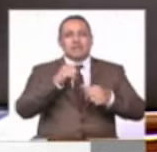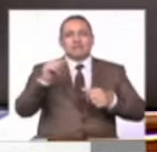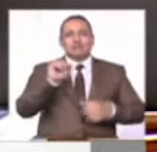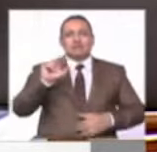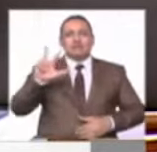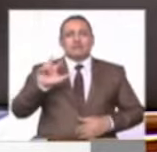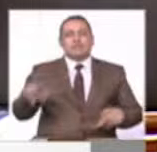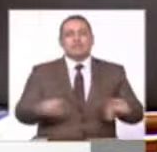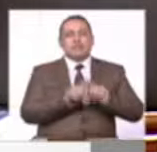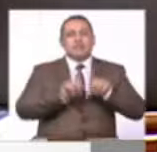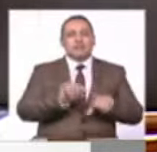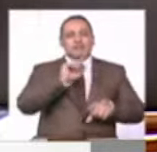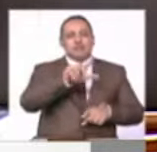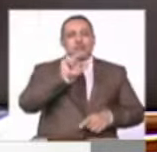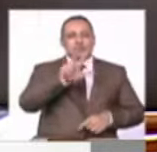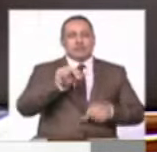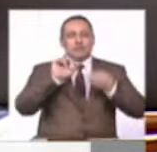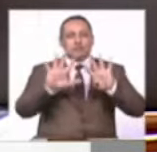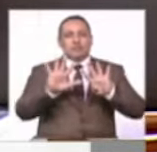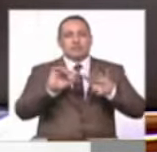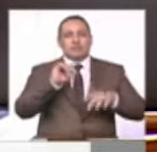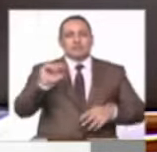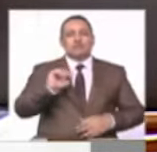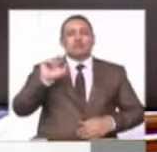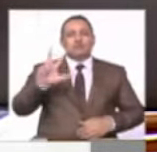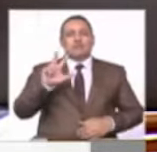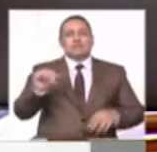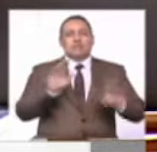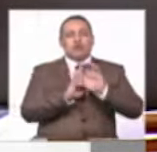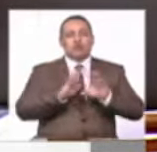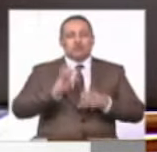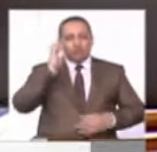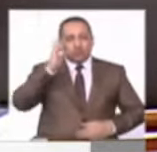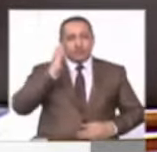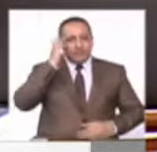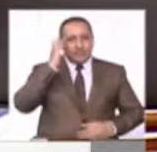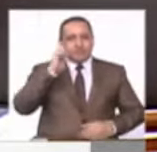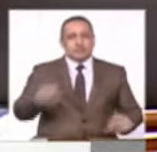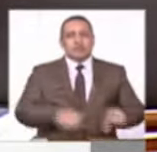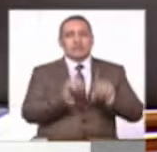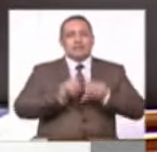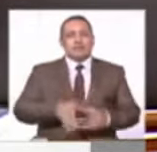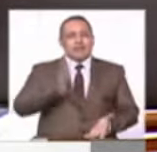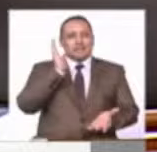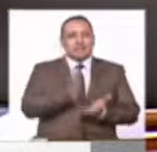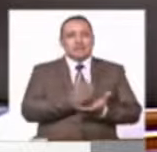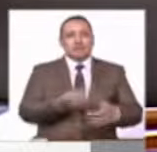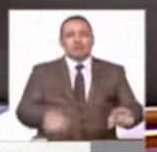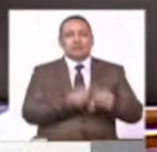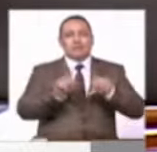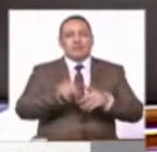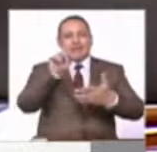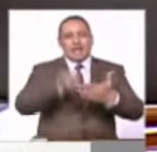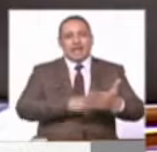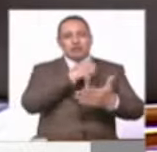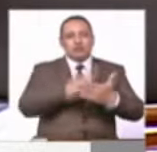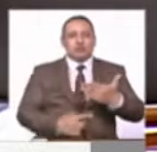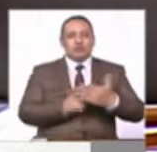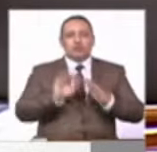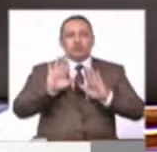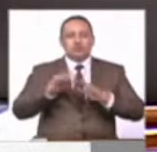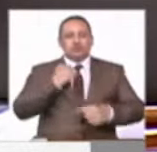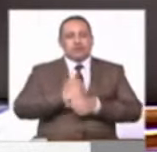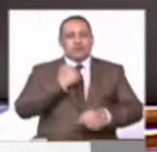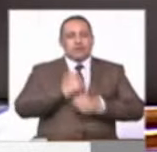3 y 139 inciso 3 de la Constitución sanción la inhabilitación en el